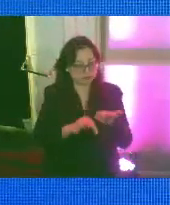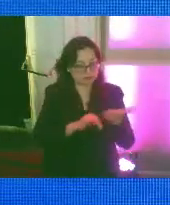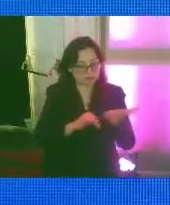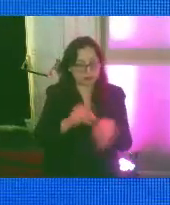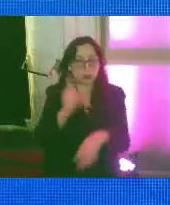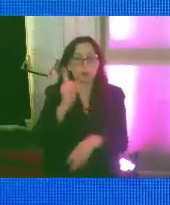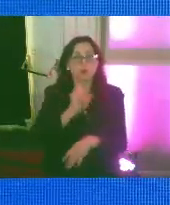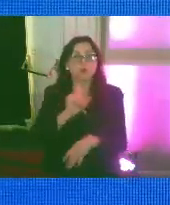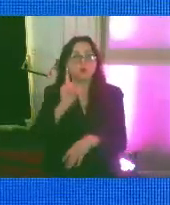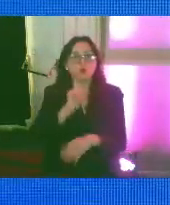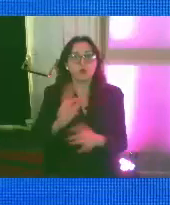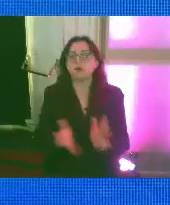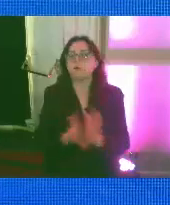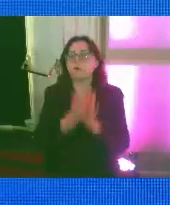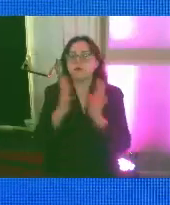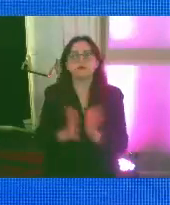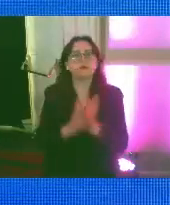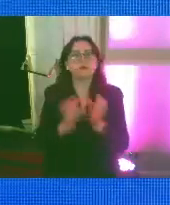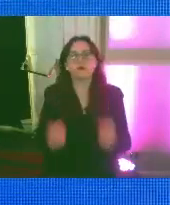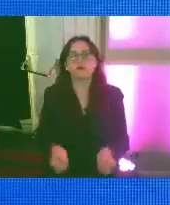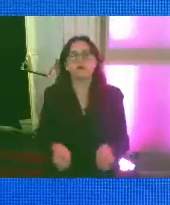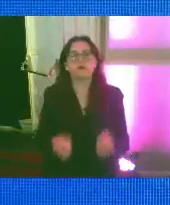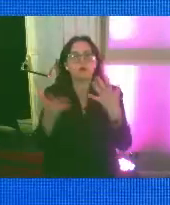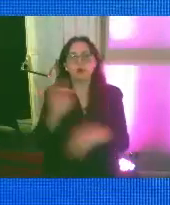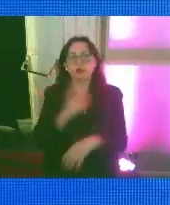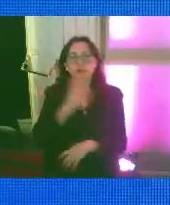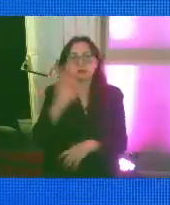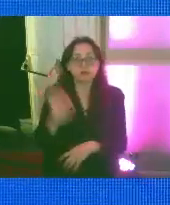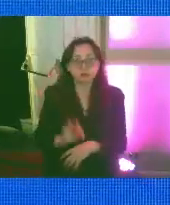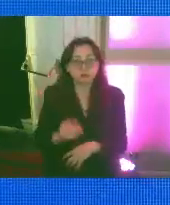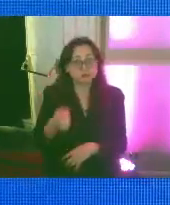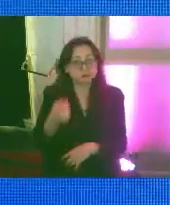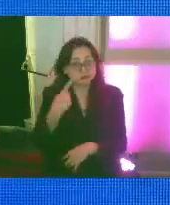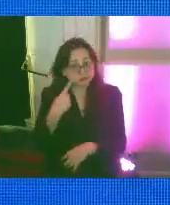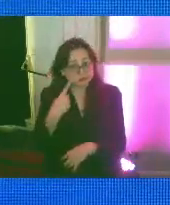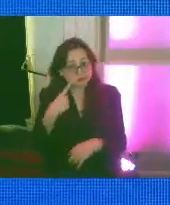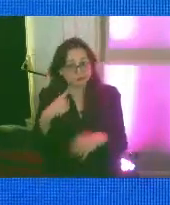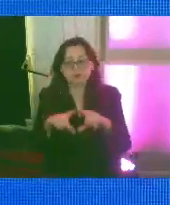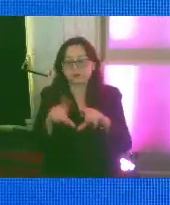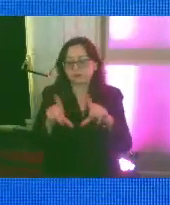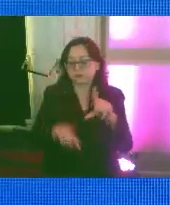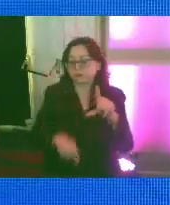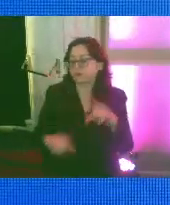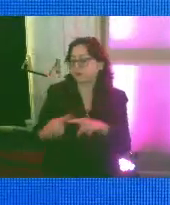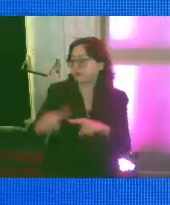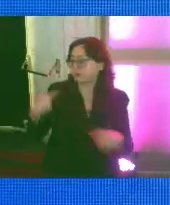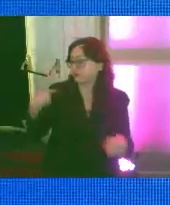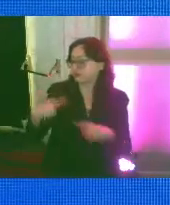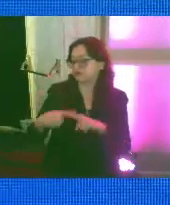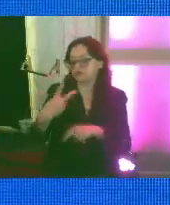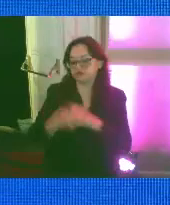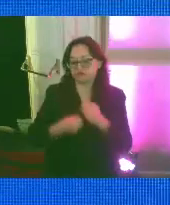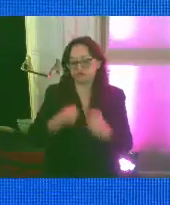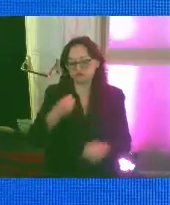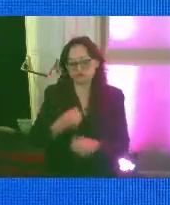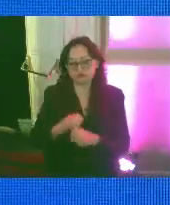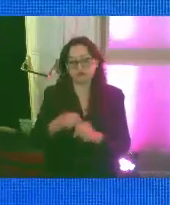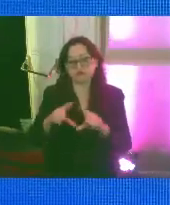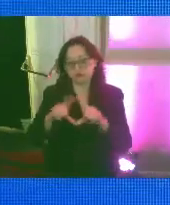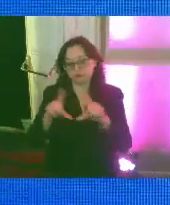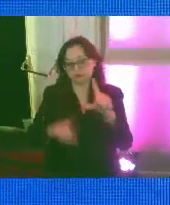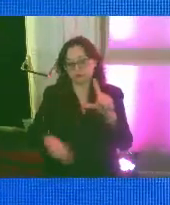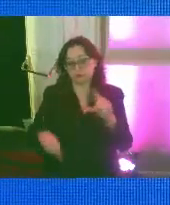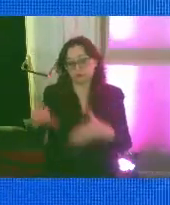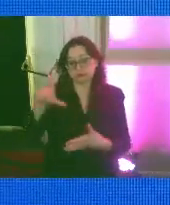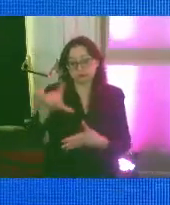Comentábamos los números de México durante la pandemia, para que ustedes se ubiquen. En la pandemia, las mujeres latinoamericanas retrocedimos